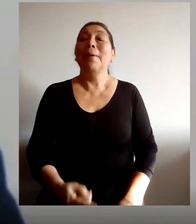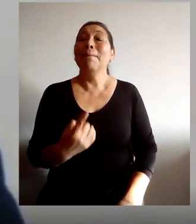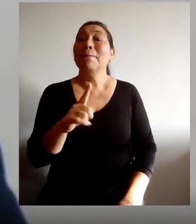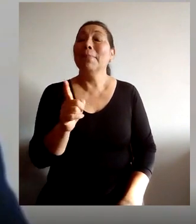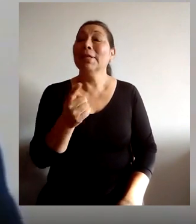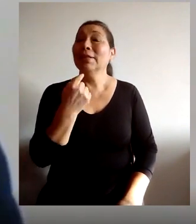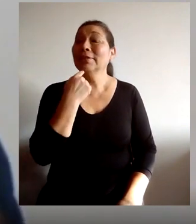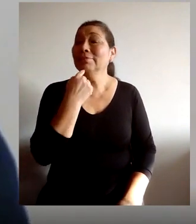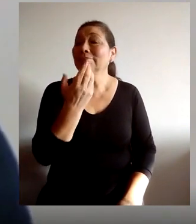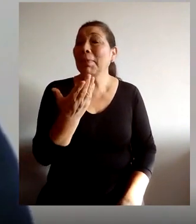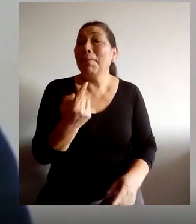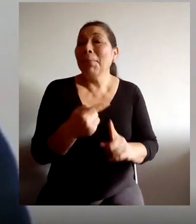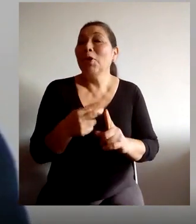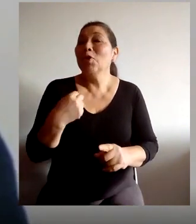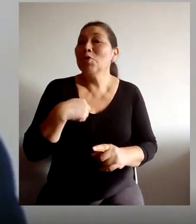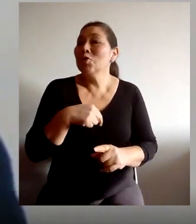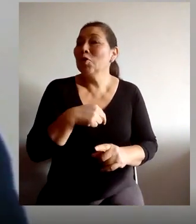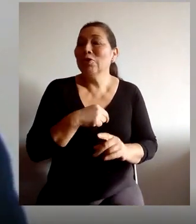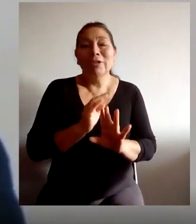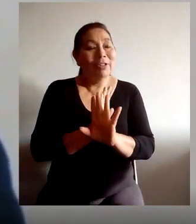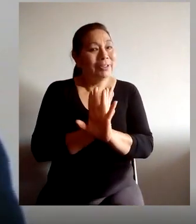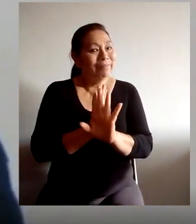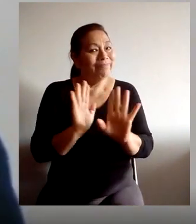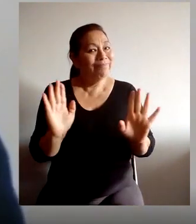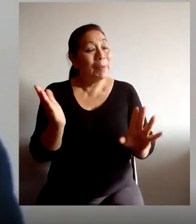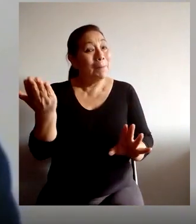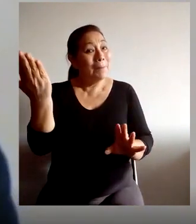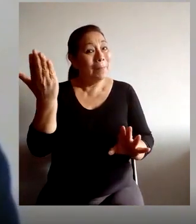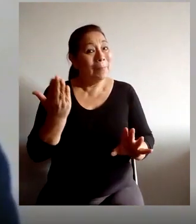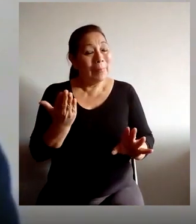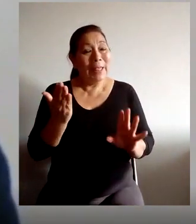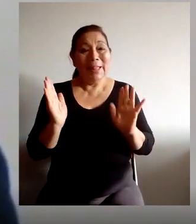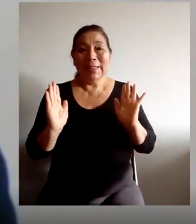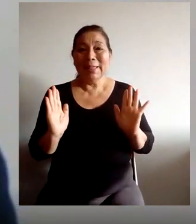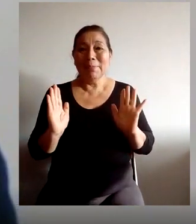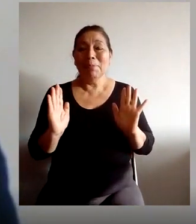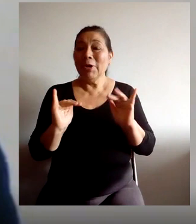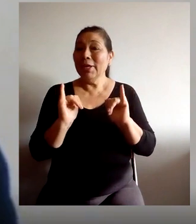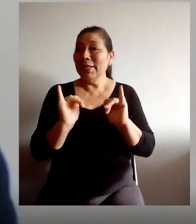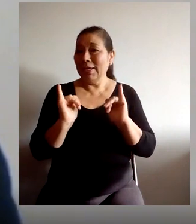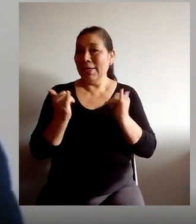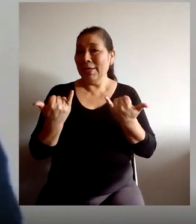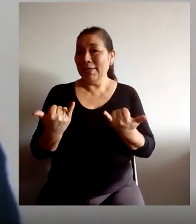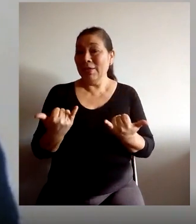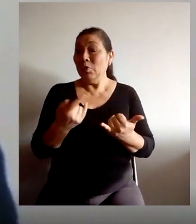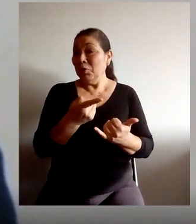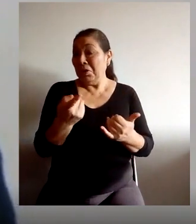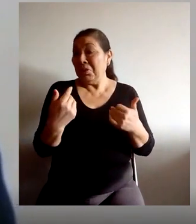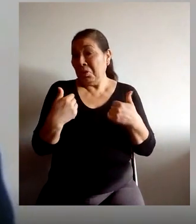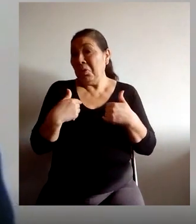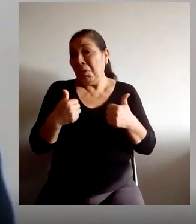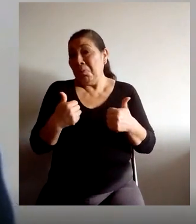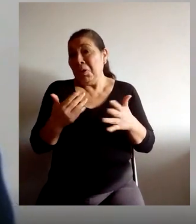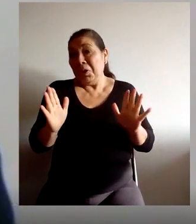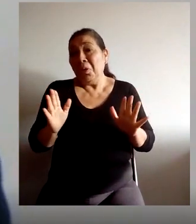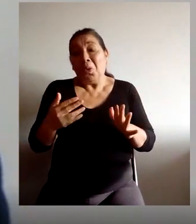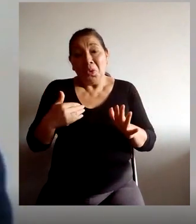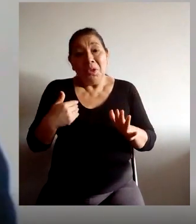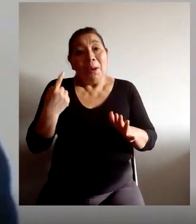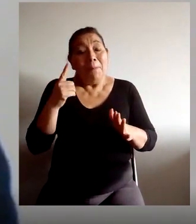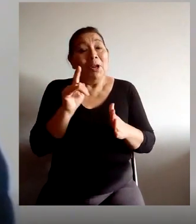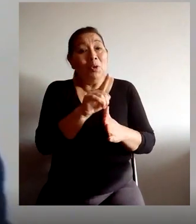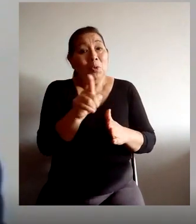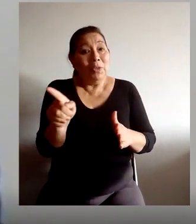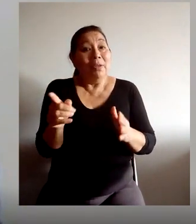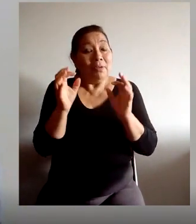quede aquí. Si ustedes tienen a bien, nosotros, para que ustedes tengan la plena certeza, pedimos que también se aplique la regla 4